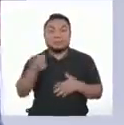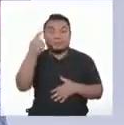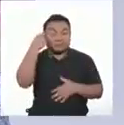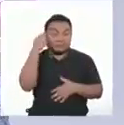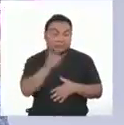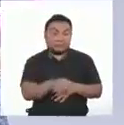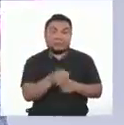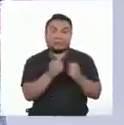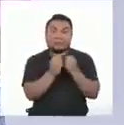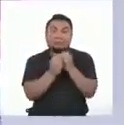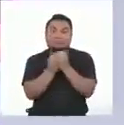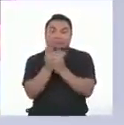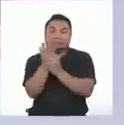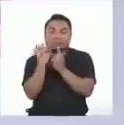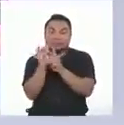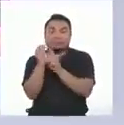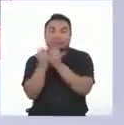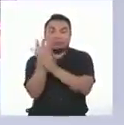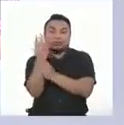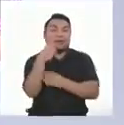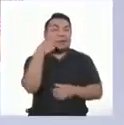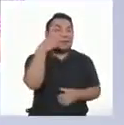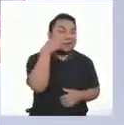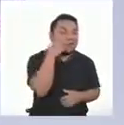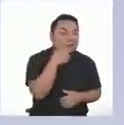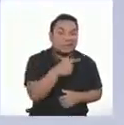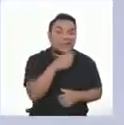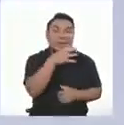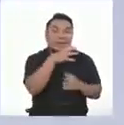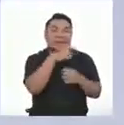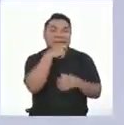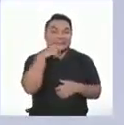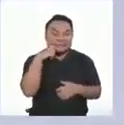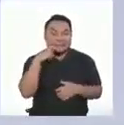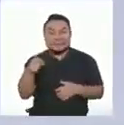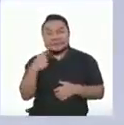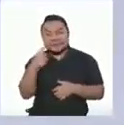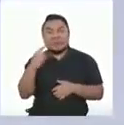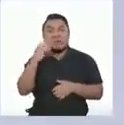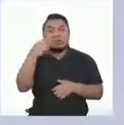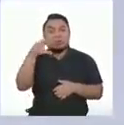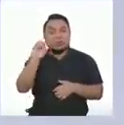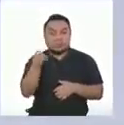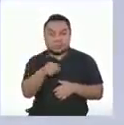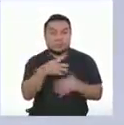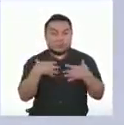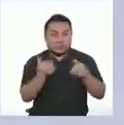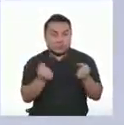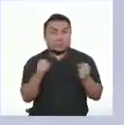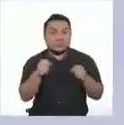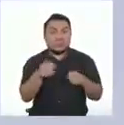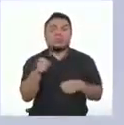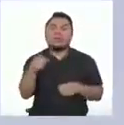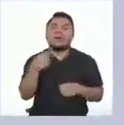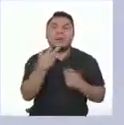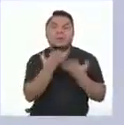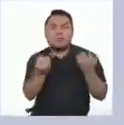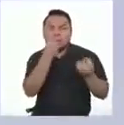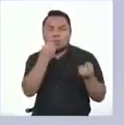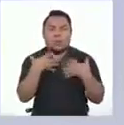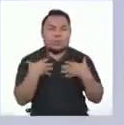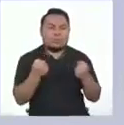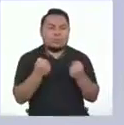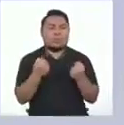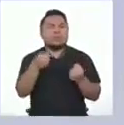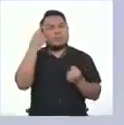los germinados, el charqui y el chuño son saludables. Y te preguntarás, ¿qué son los productos saludables?